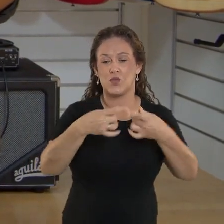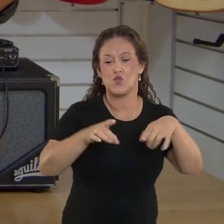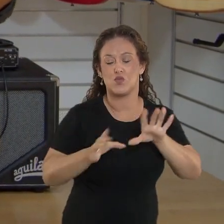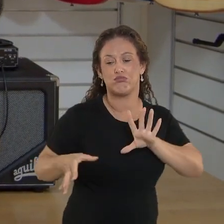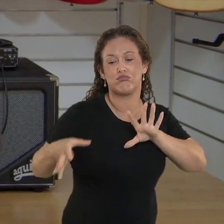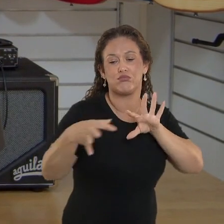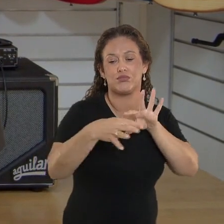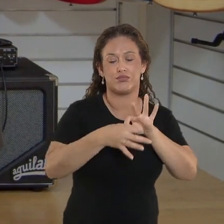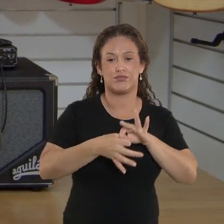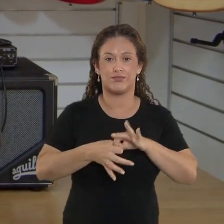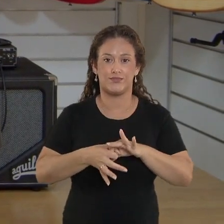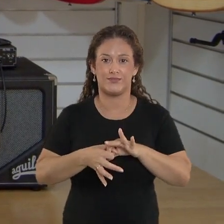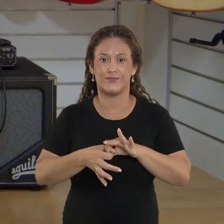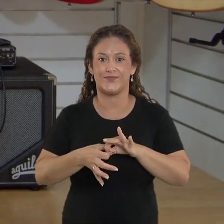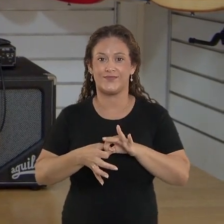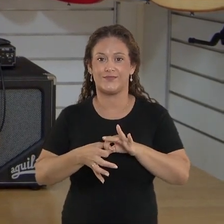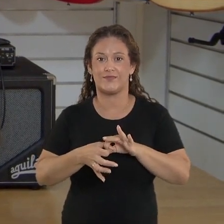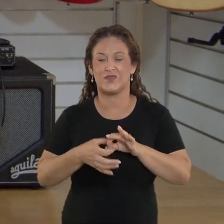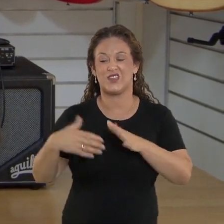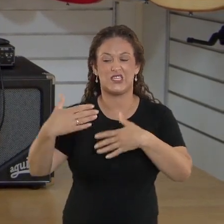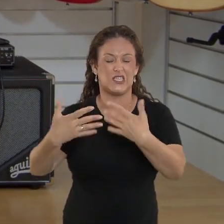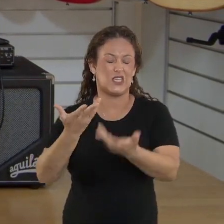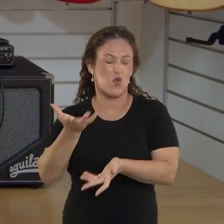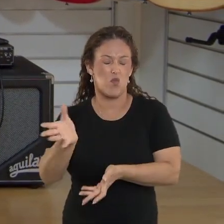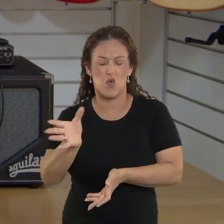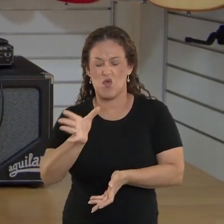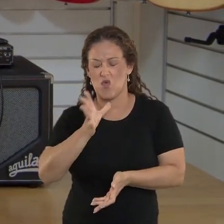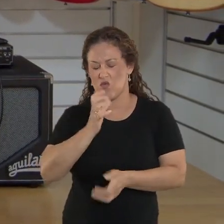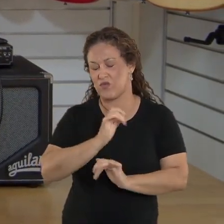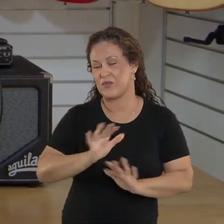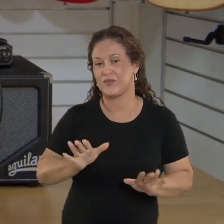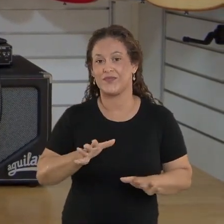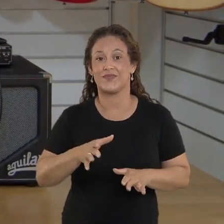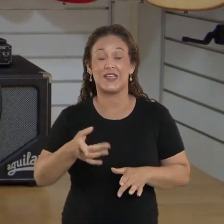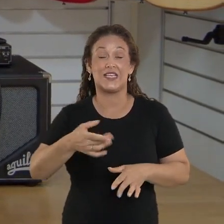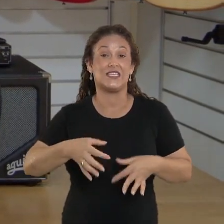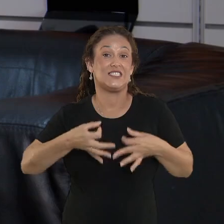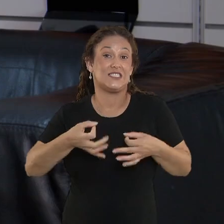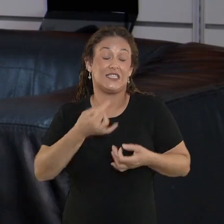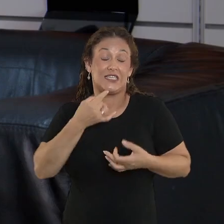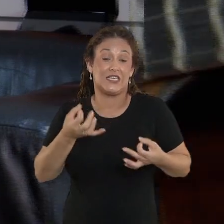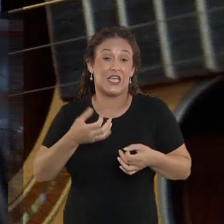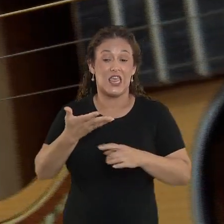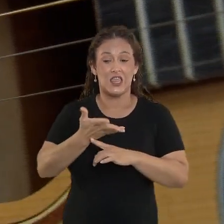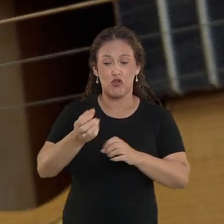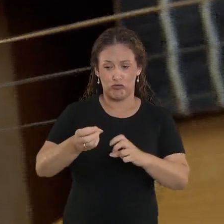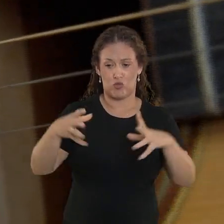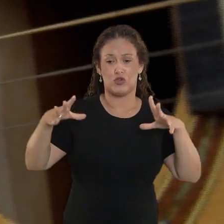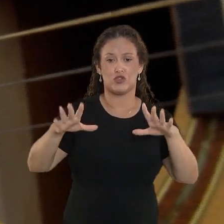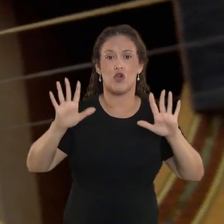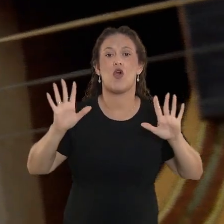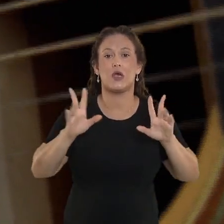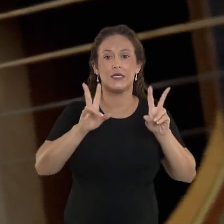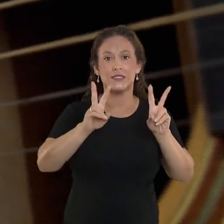arropados siempre en la canción. Qué cruel el tiempo. Siempre hemos dicho que es un